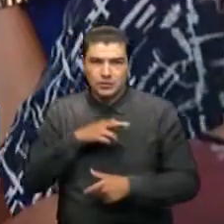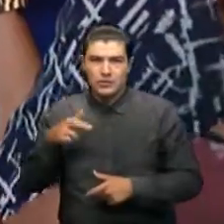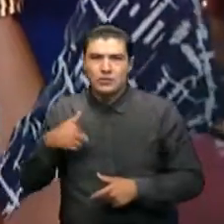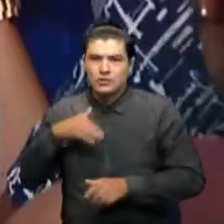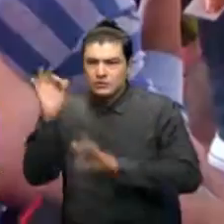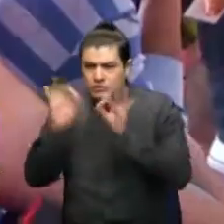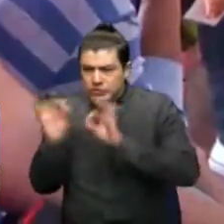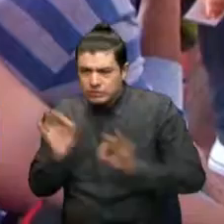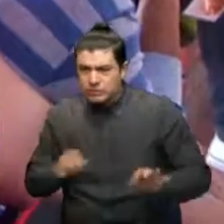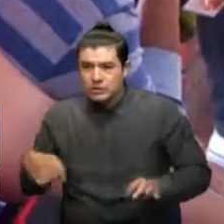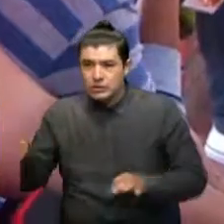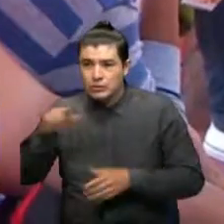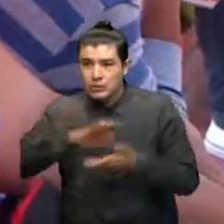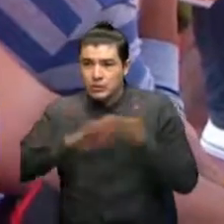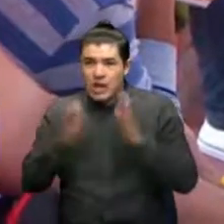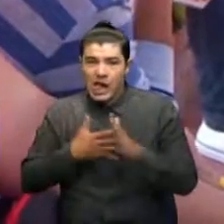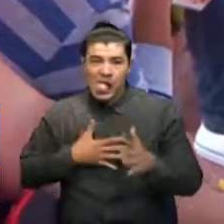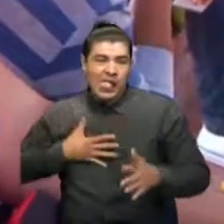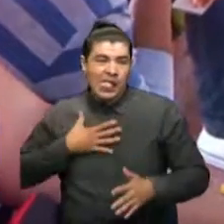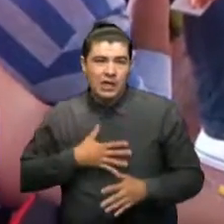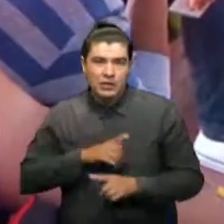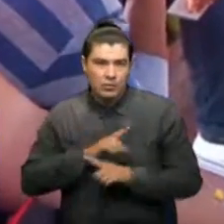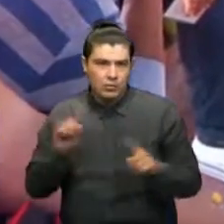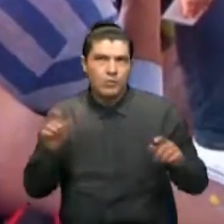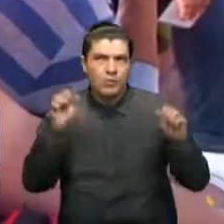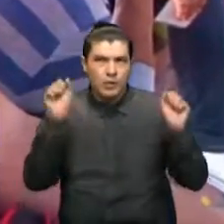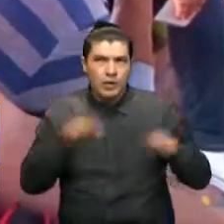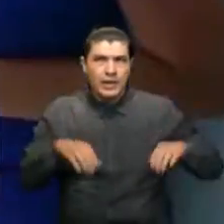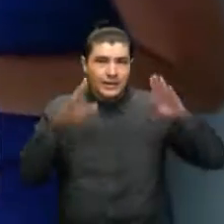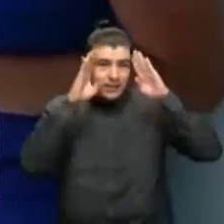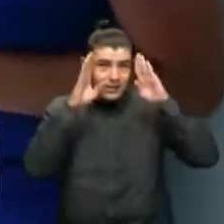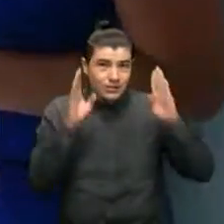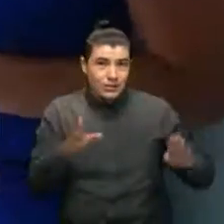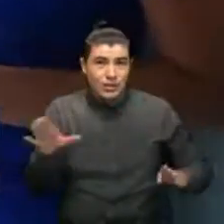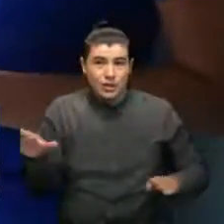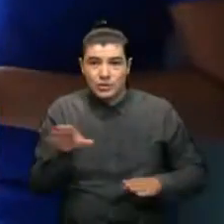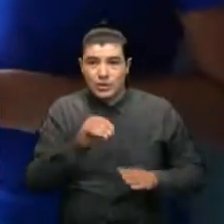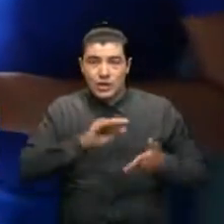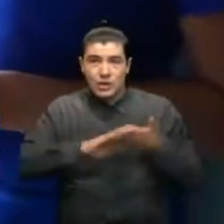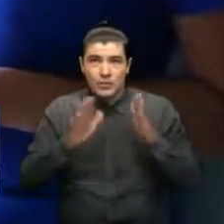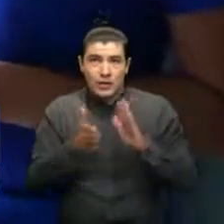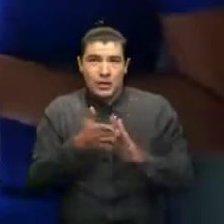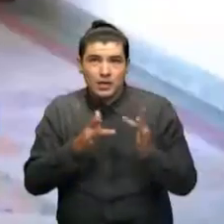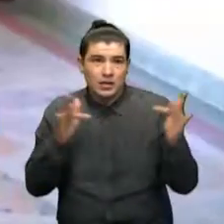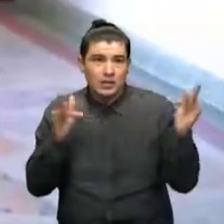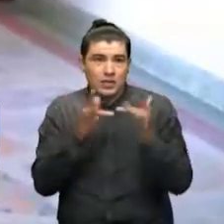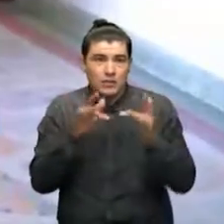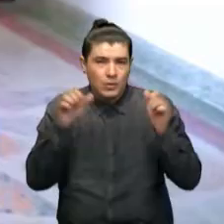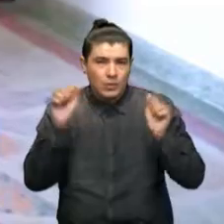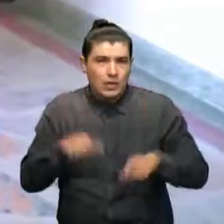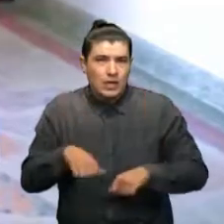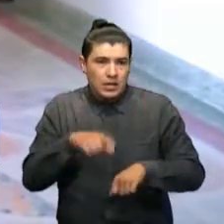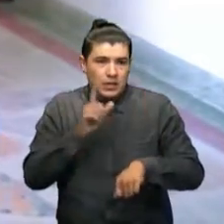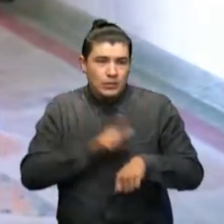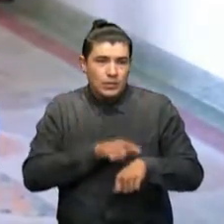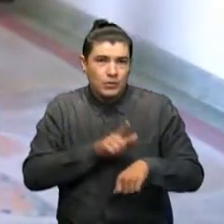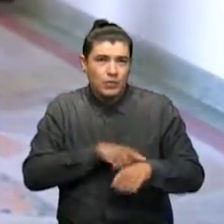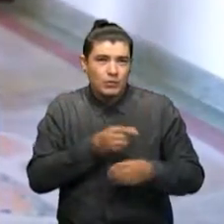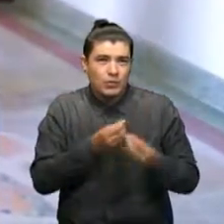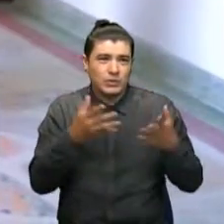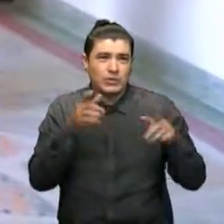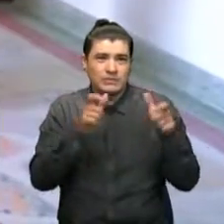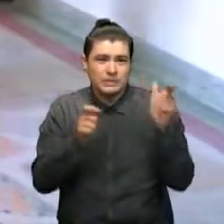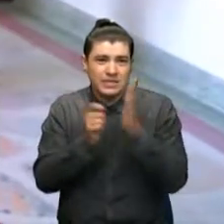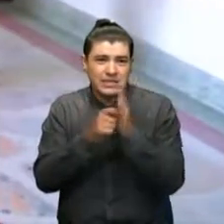descontento con la comunidad cucuteña y poder atender a las dos poblaciones simultáneamente para que de pronto en estas colas que se